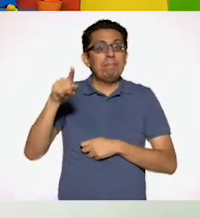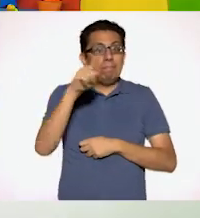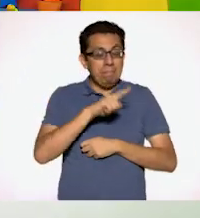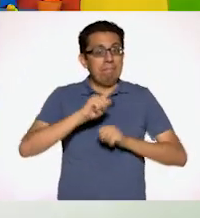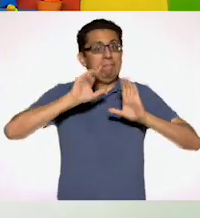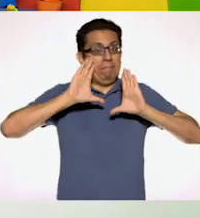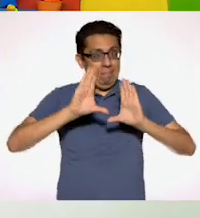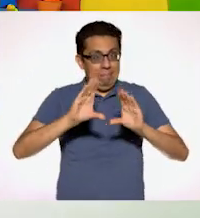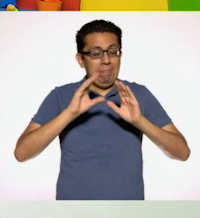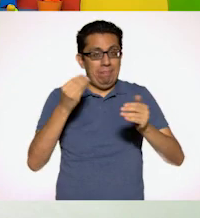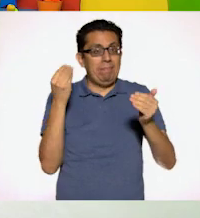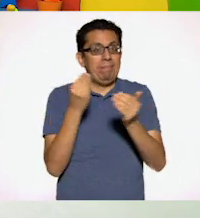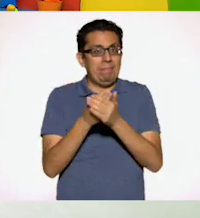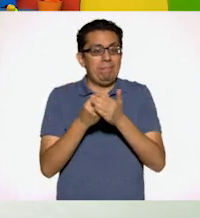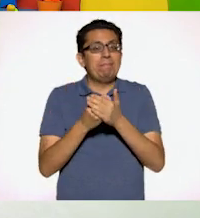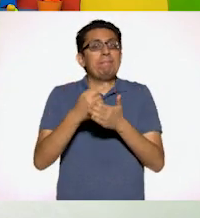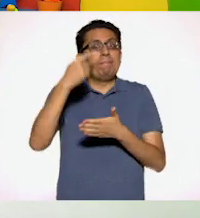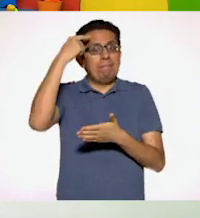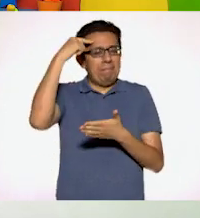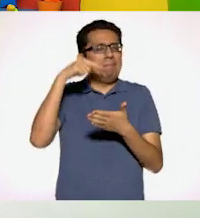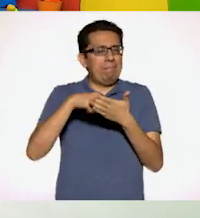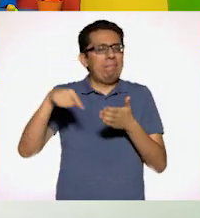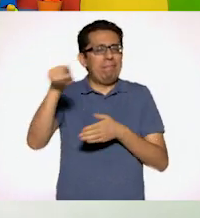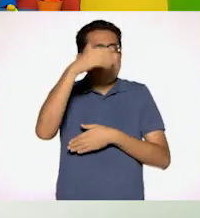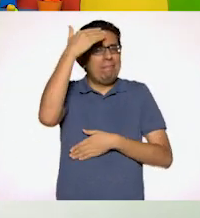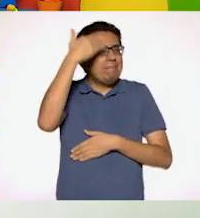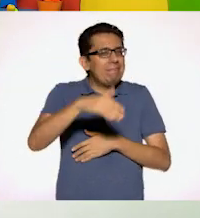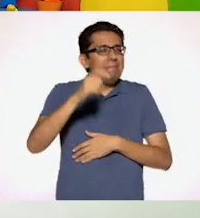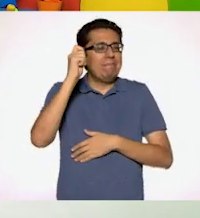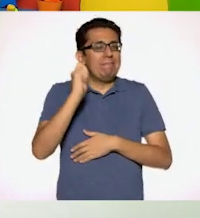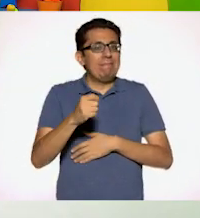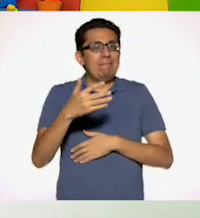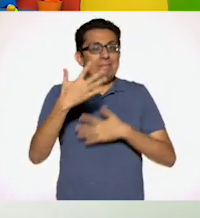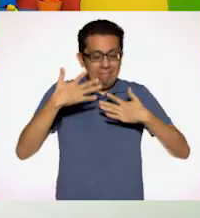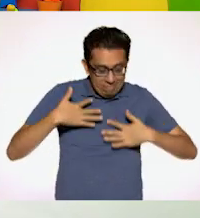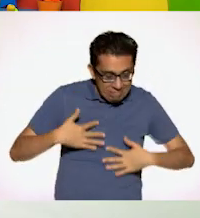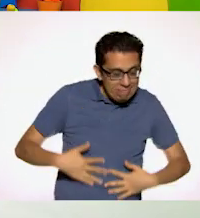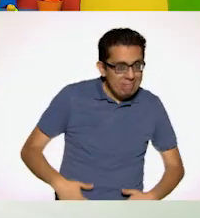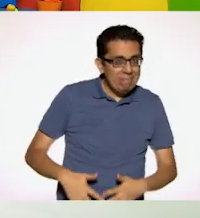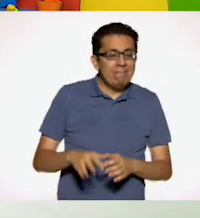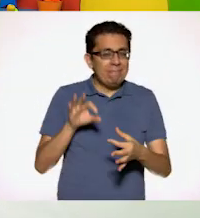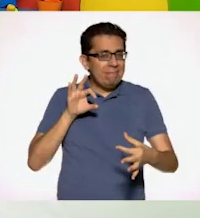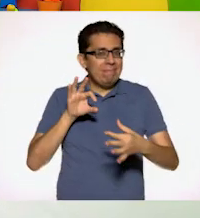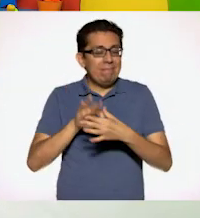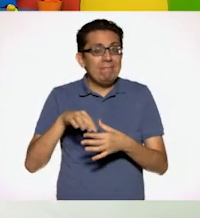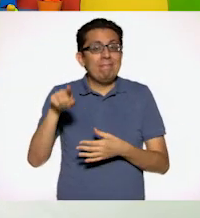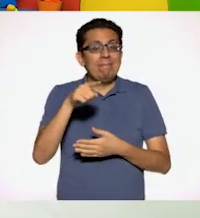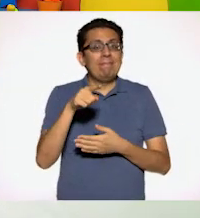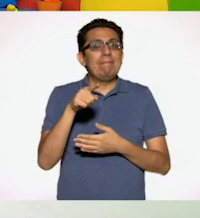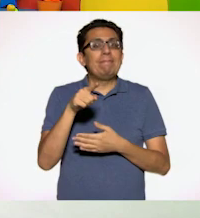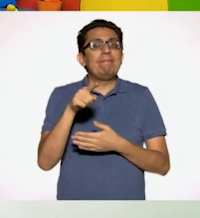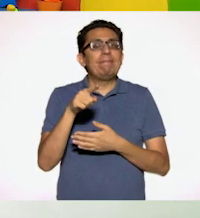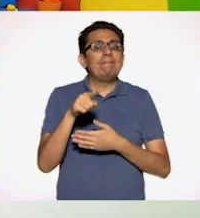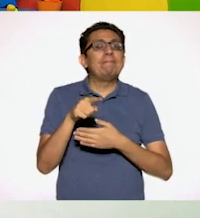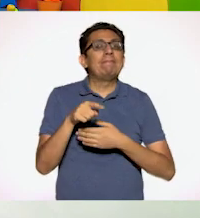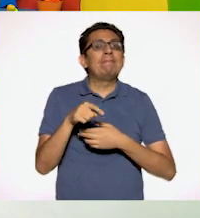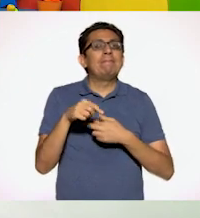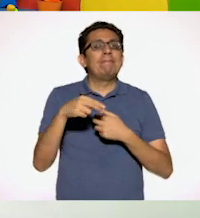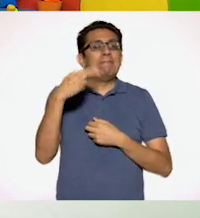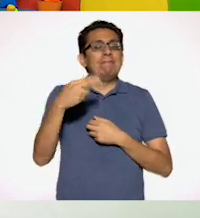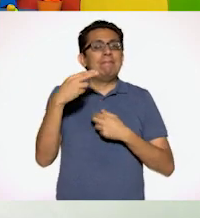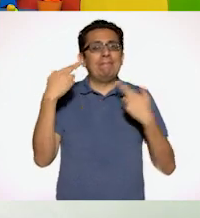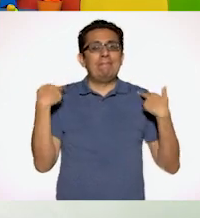una sesión que yo creo que ya se imaginan de qué es, ¿verdad? Sí. Por cómo estoy vestida. Vamos a recibirla. Ella es Hapsiri.